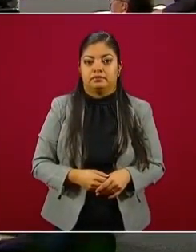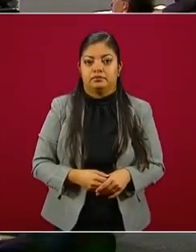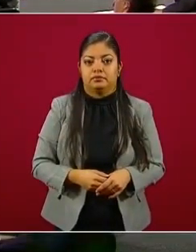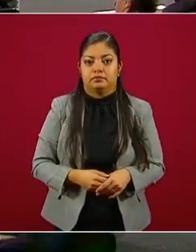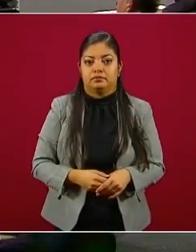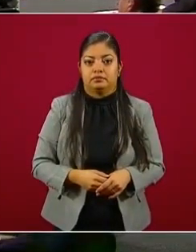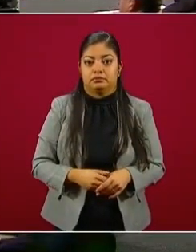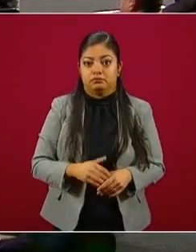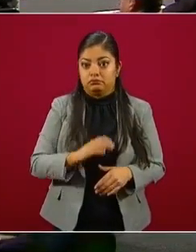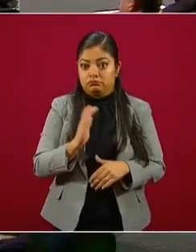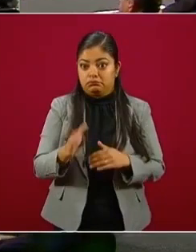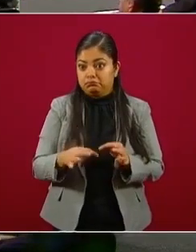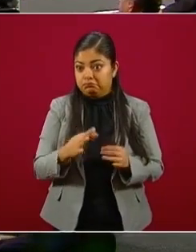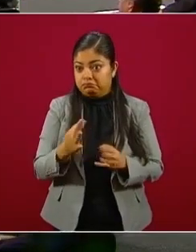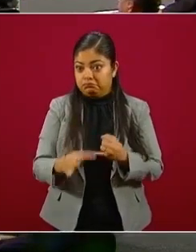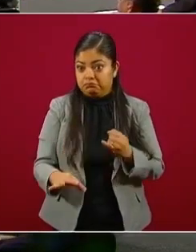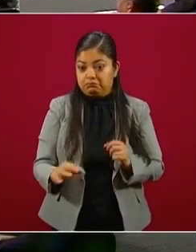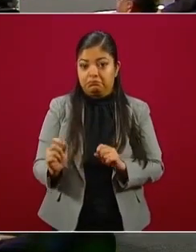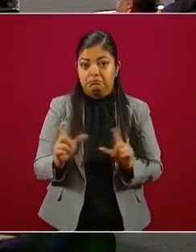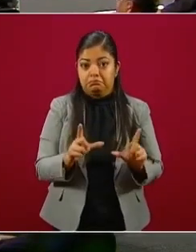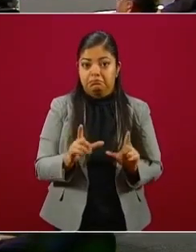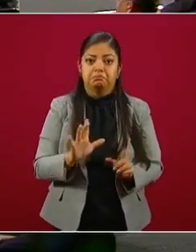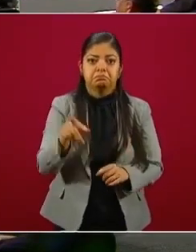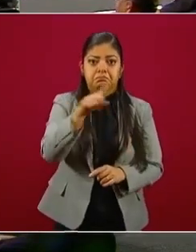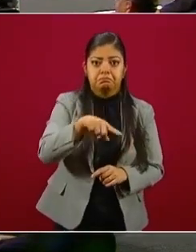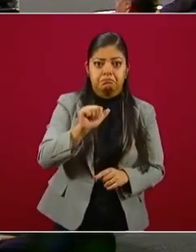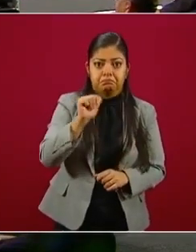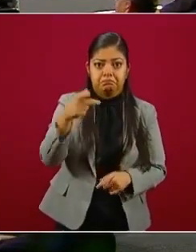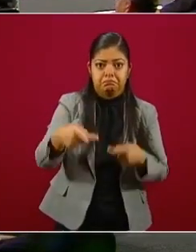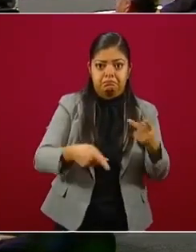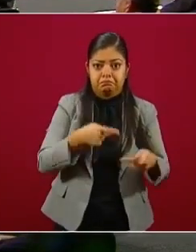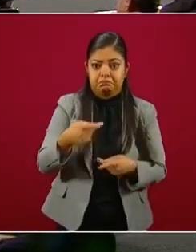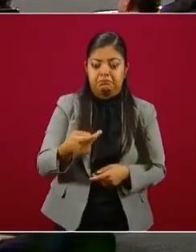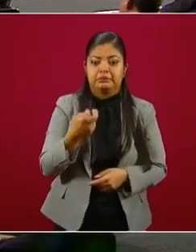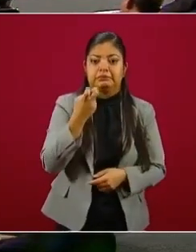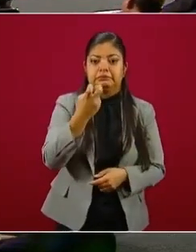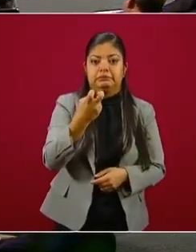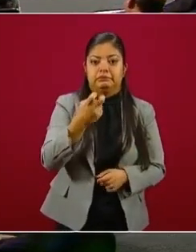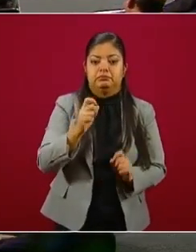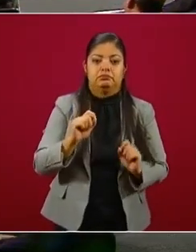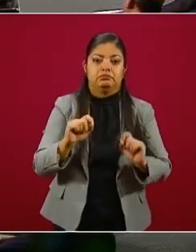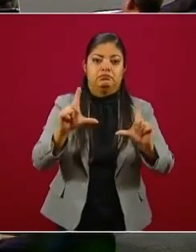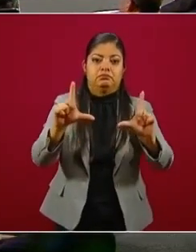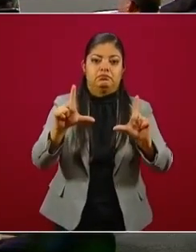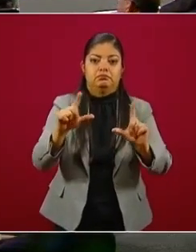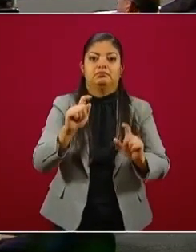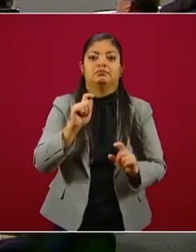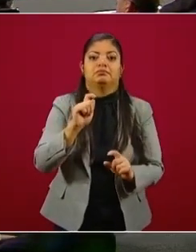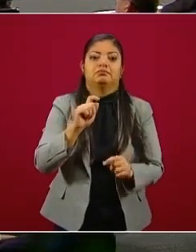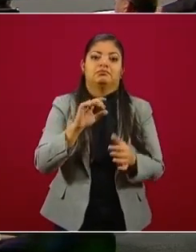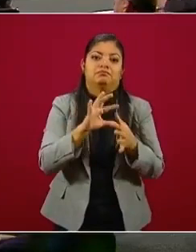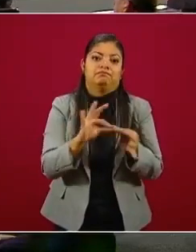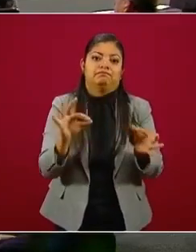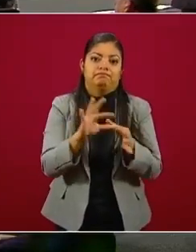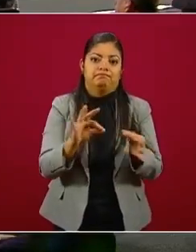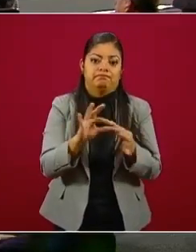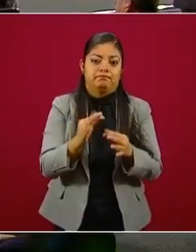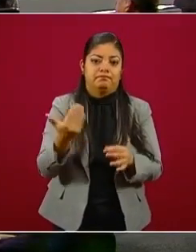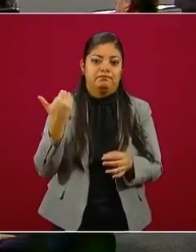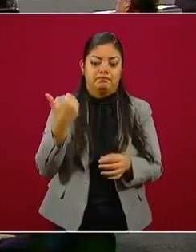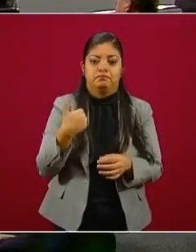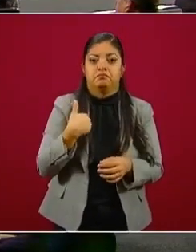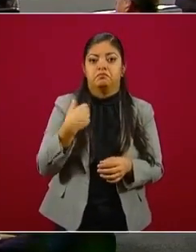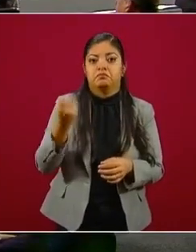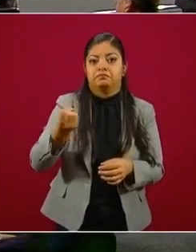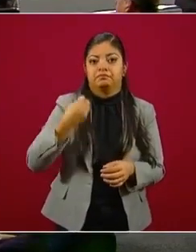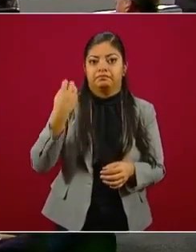¿Se acabó? Bueno, si hay alguna pregunta. Este es el general, la presentación breve que les